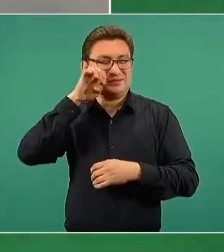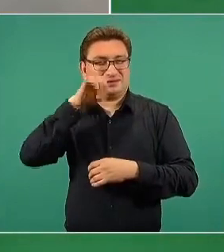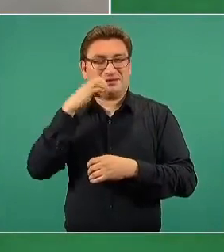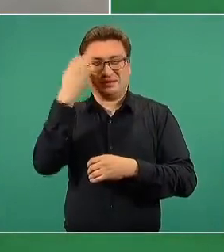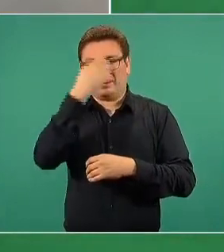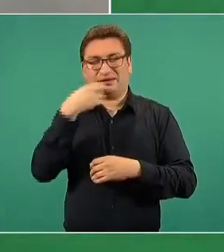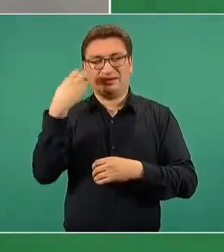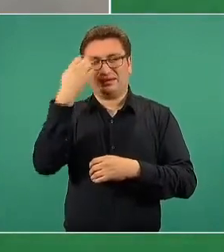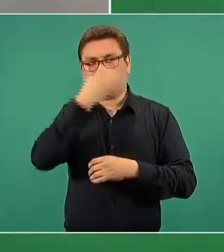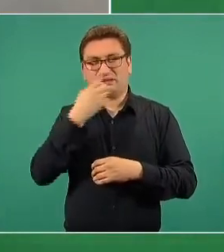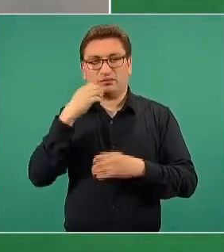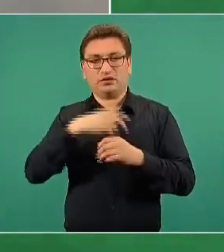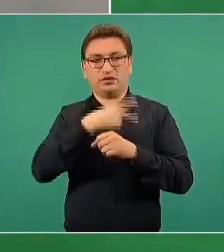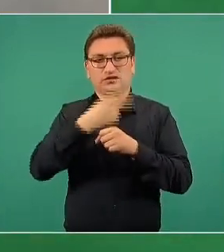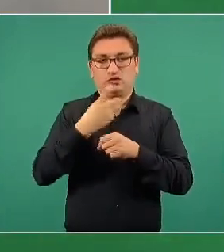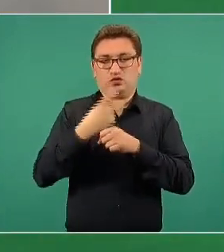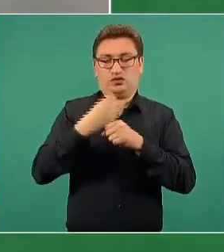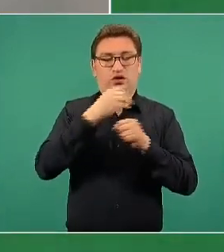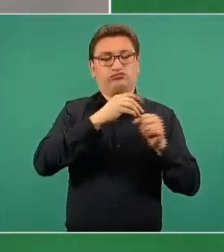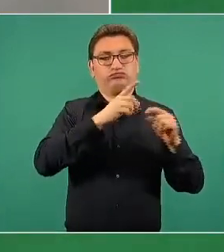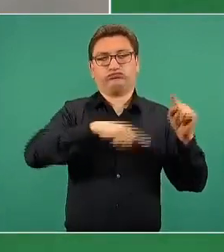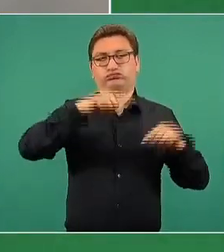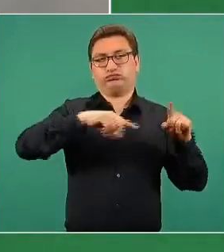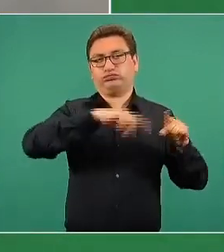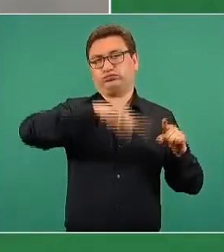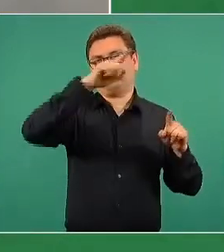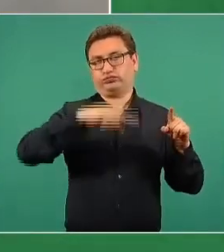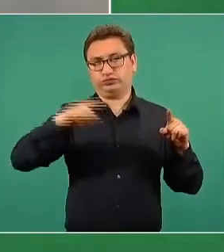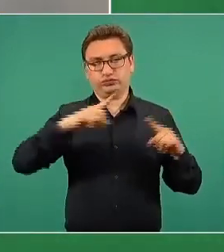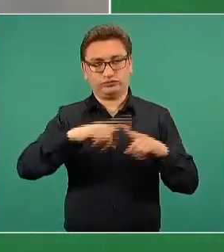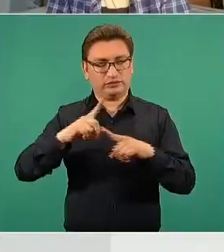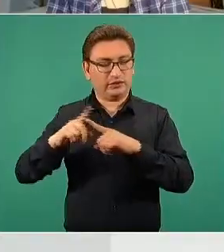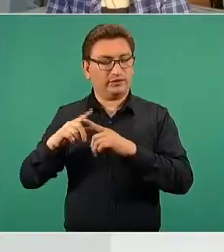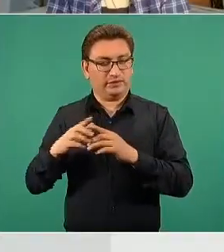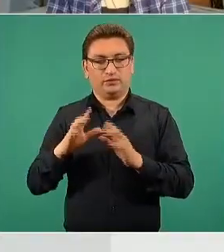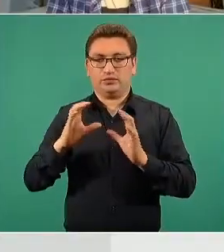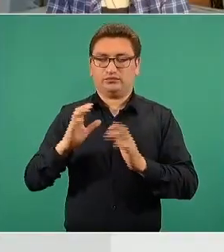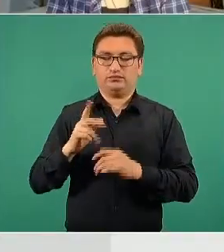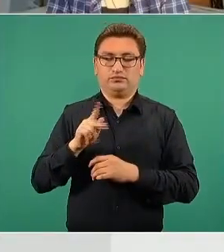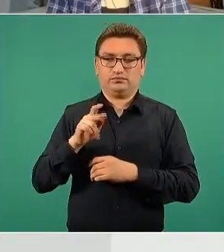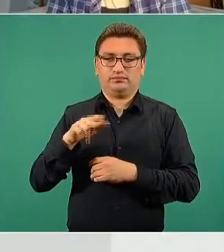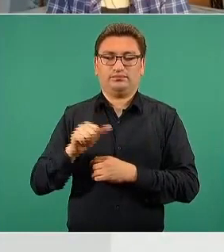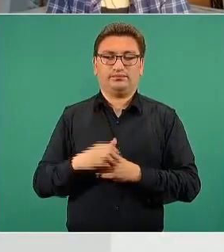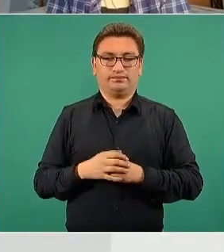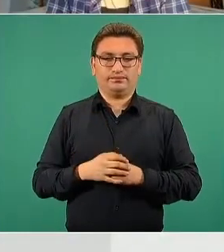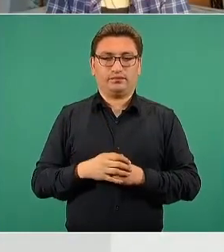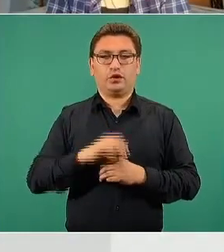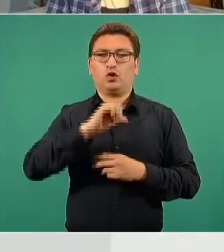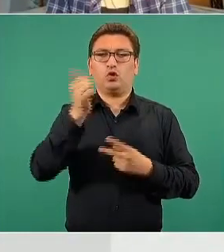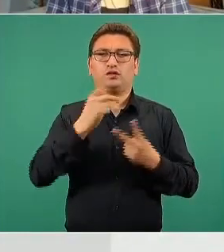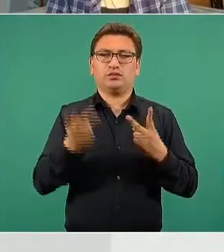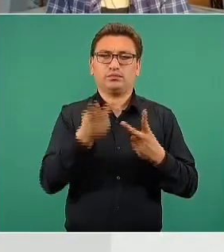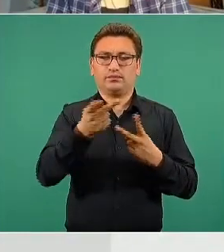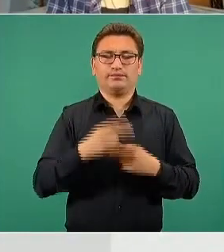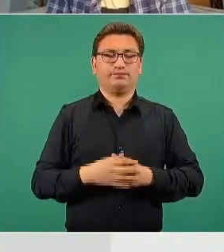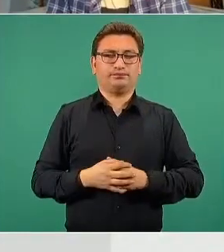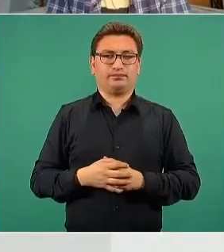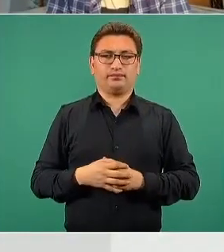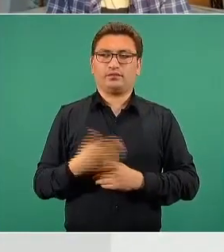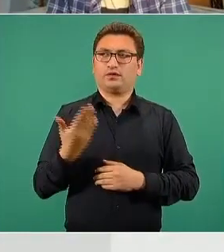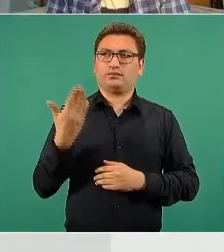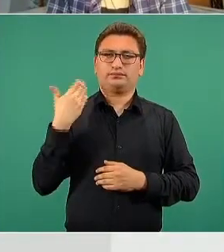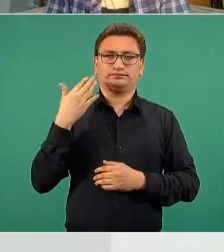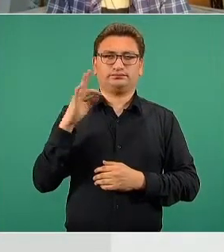nuestra segunda ola de contagios de la epidemia, Karina. Gracias, doctor. Y la otra pregunta sería, en